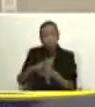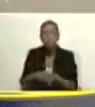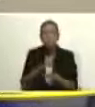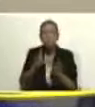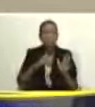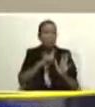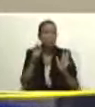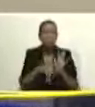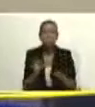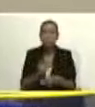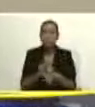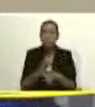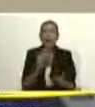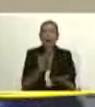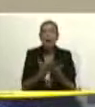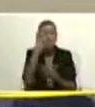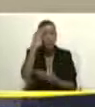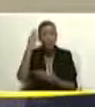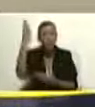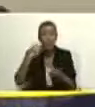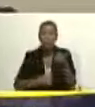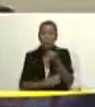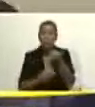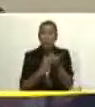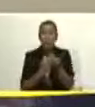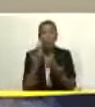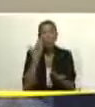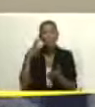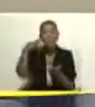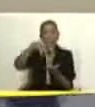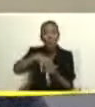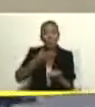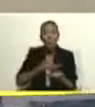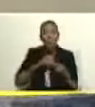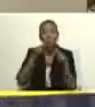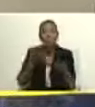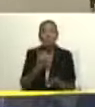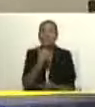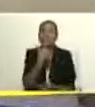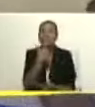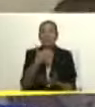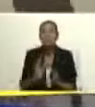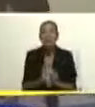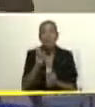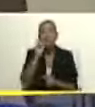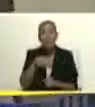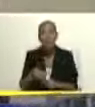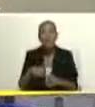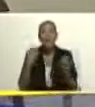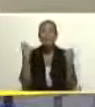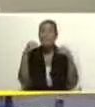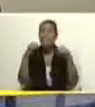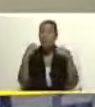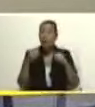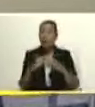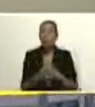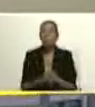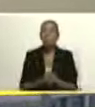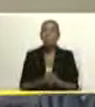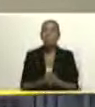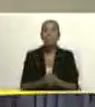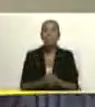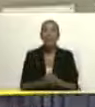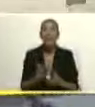estar funcionando, gracias a Dios y al aporte que dio el Estado. Muy pronto vamos a tener nuestras prácticas de biología. ¿Esto es el hígado o